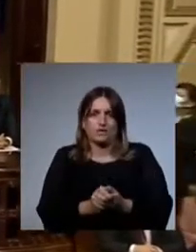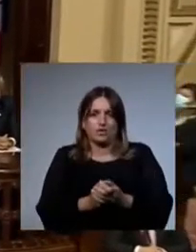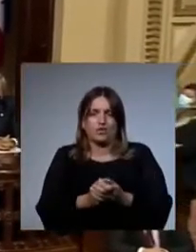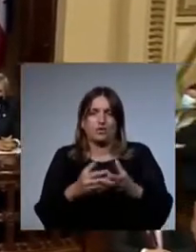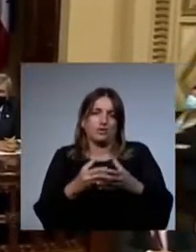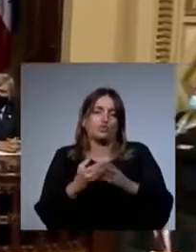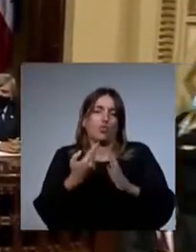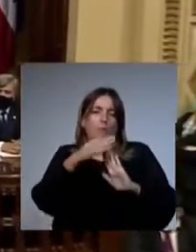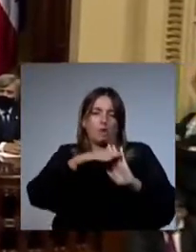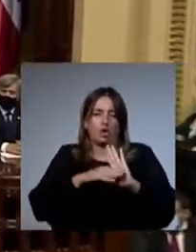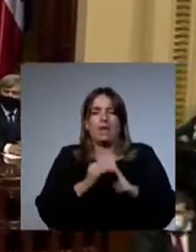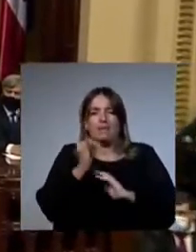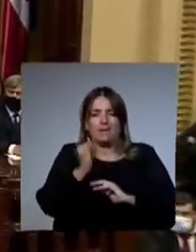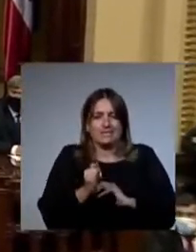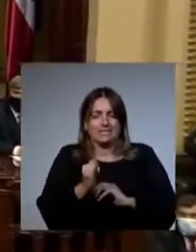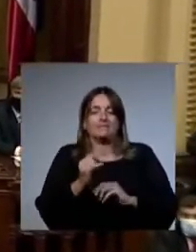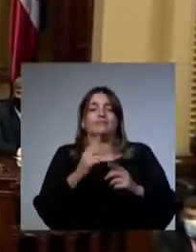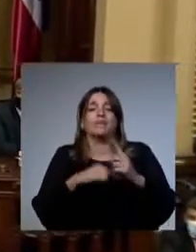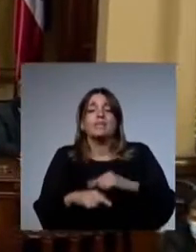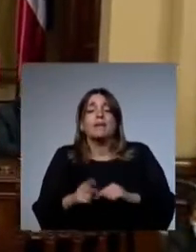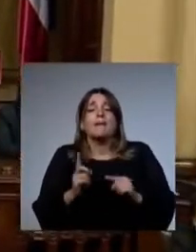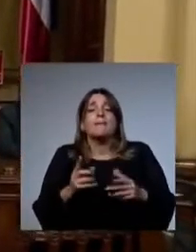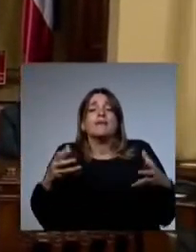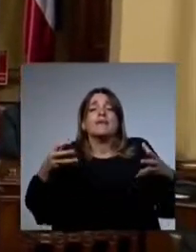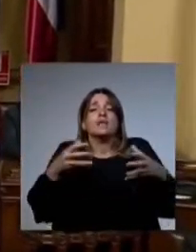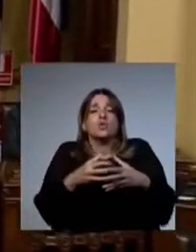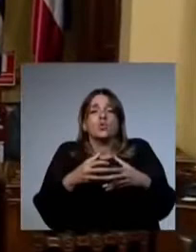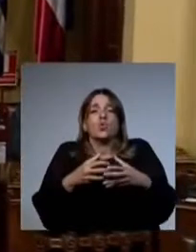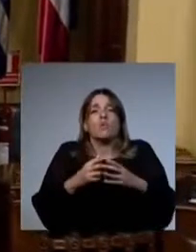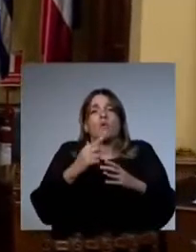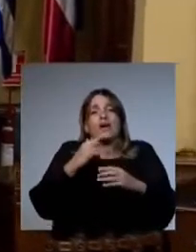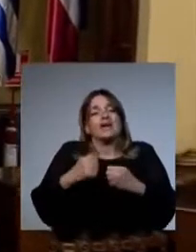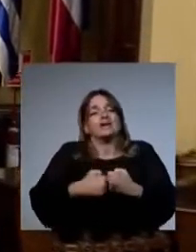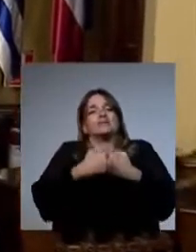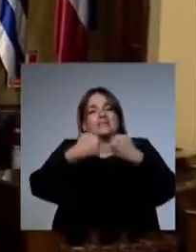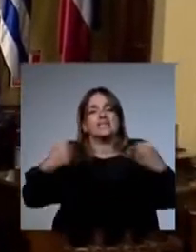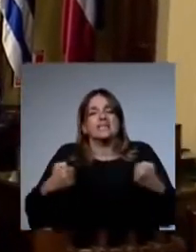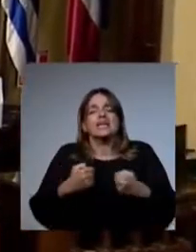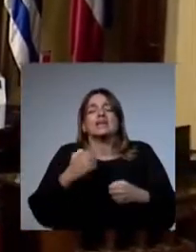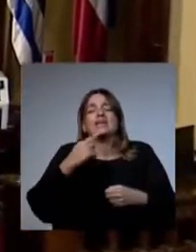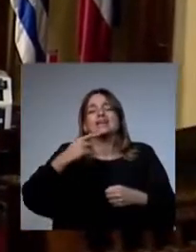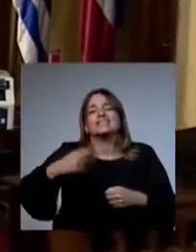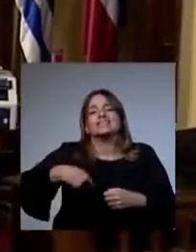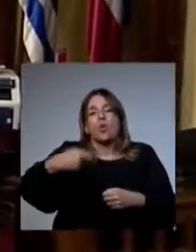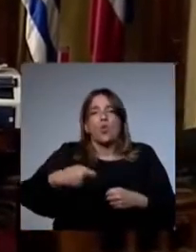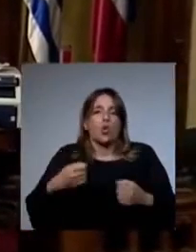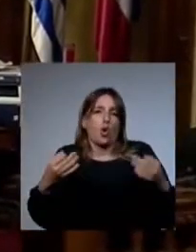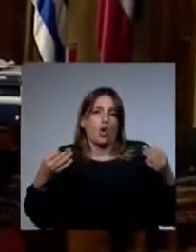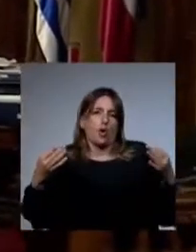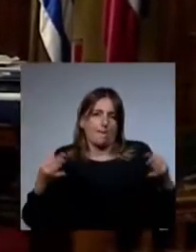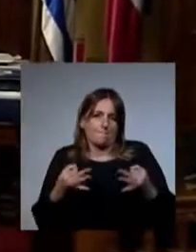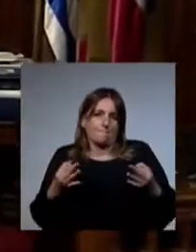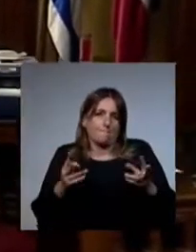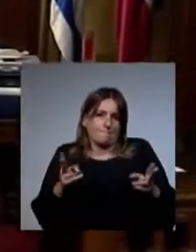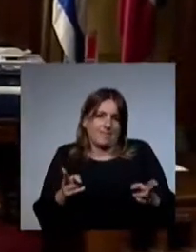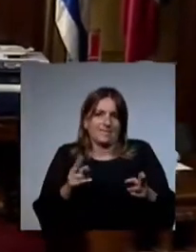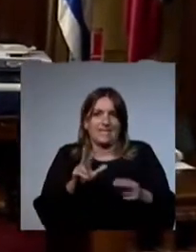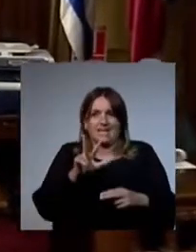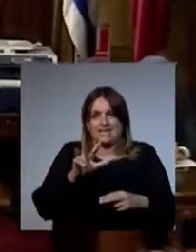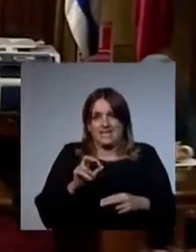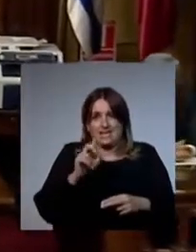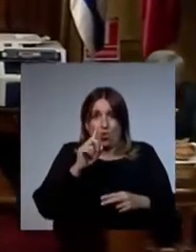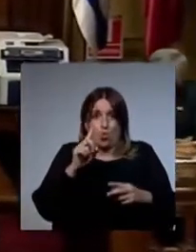Vamos a extender el seguro de desempleo parcial hasta el 30 de junio, de manera de